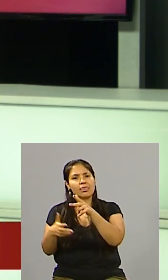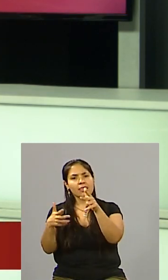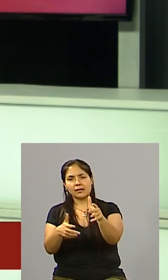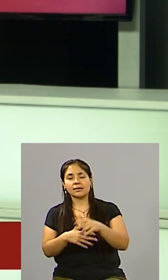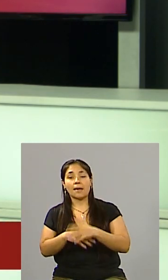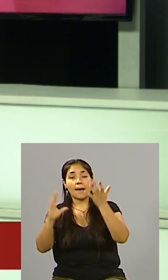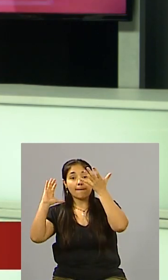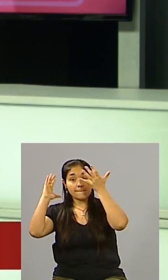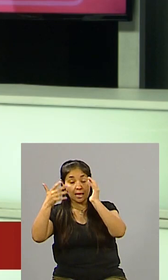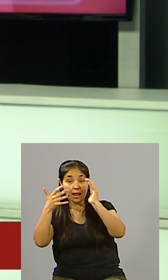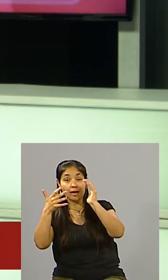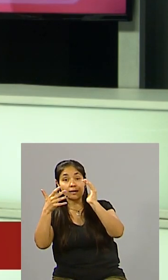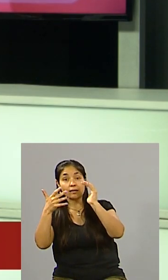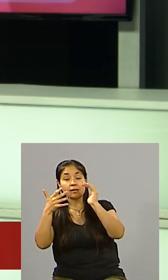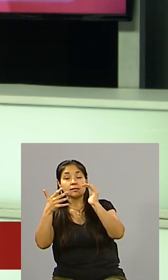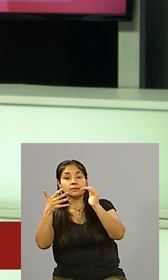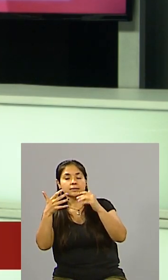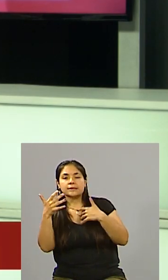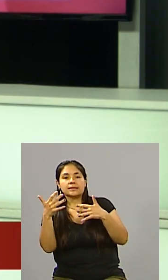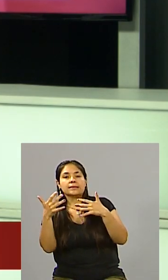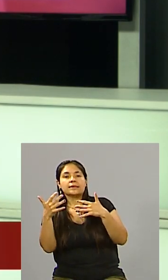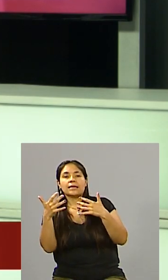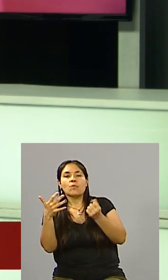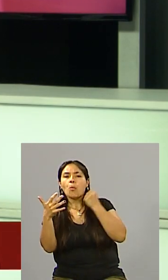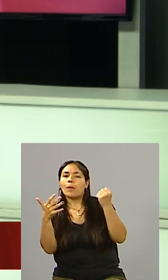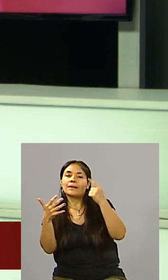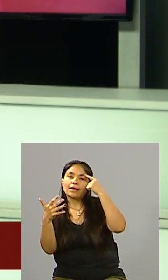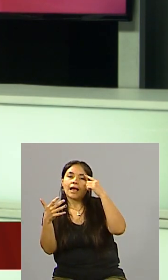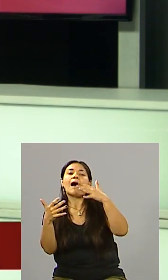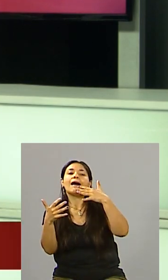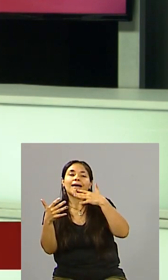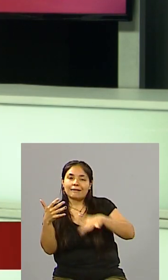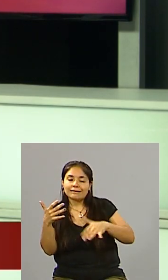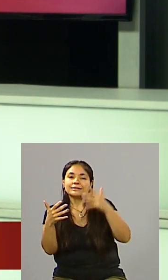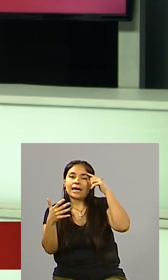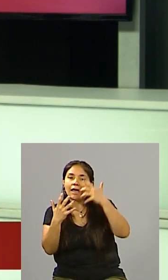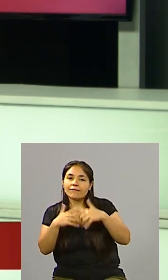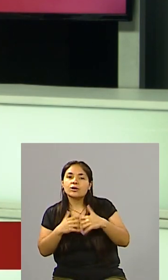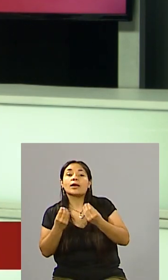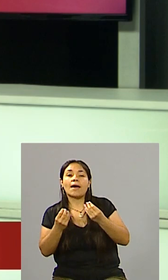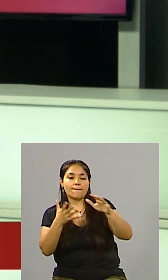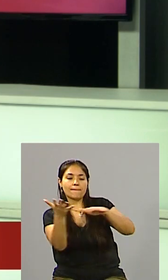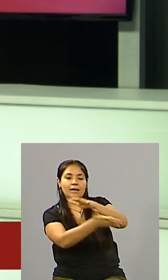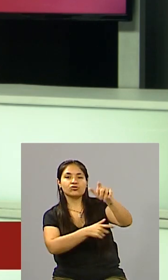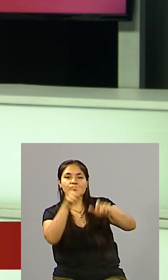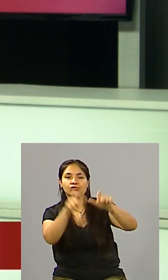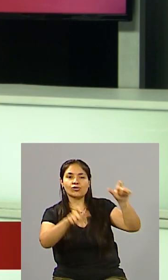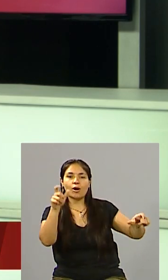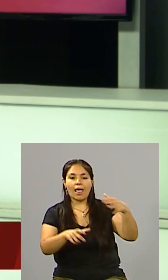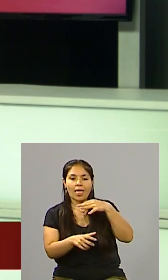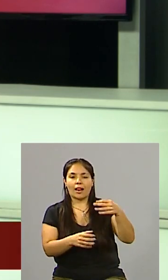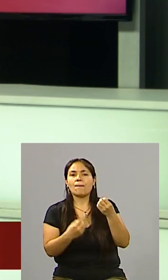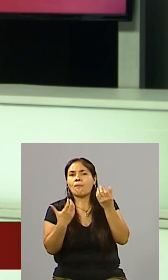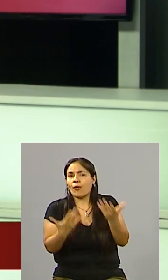votó porque pensaba en algo diferente. ¿Qué tanto tiene presente eso Javier Milei cuando de pronto va a esa casta